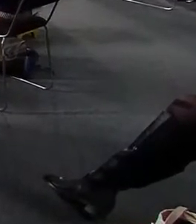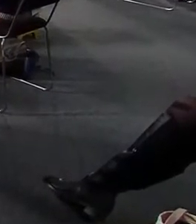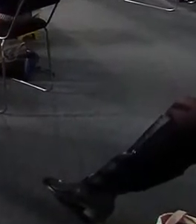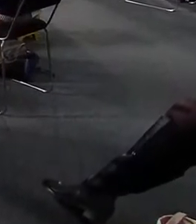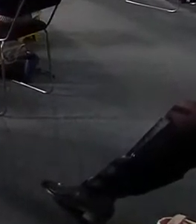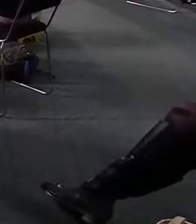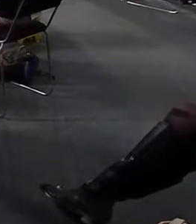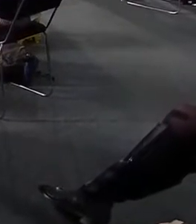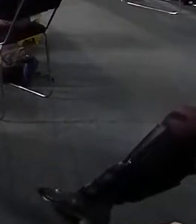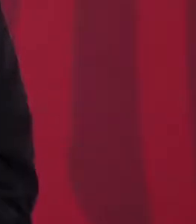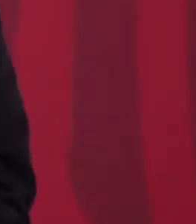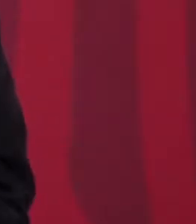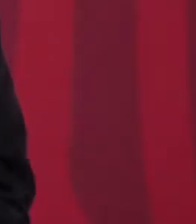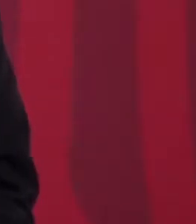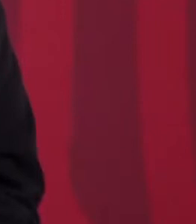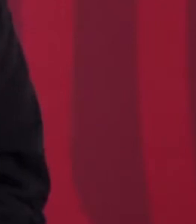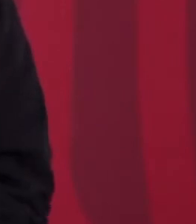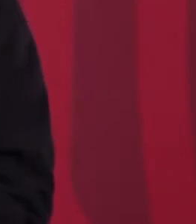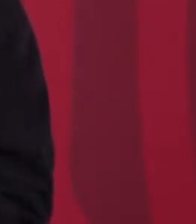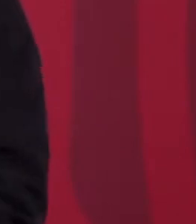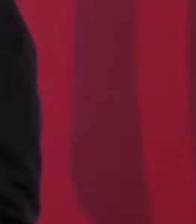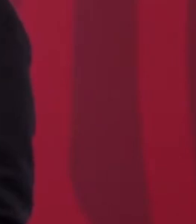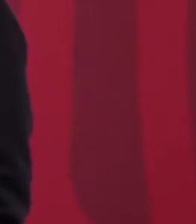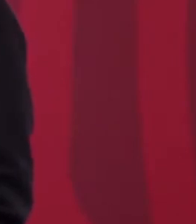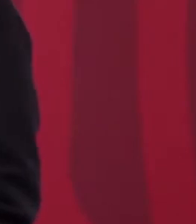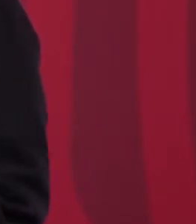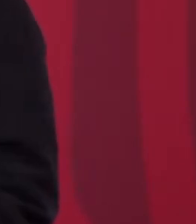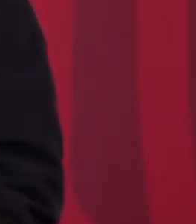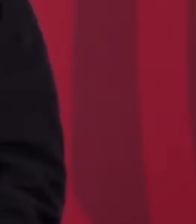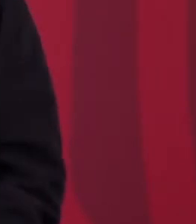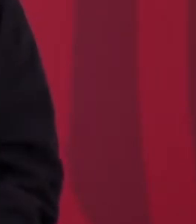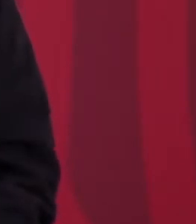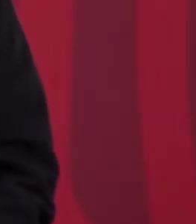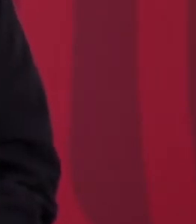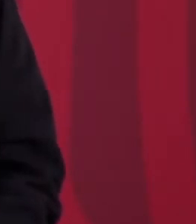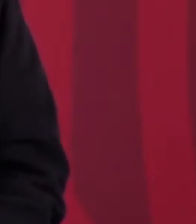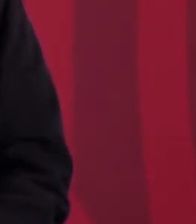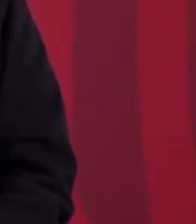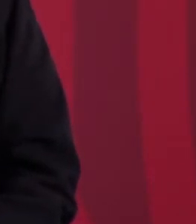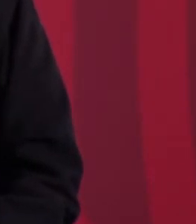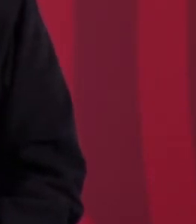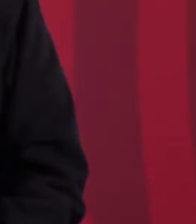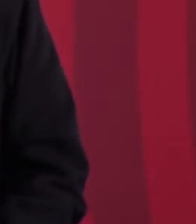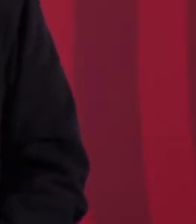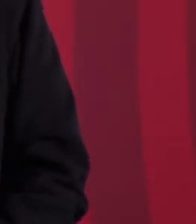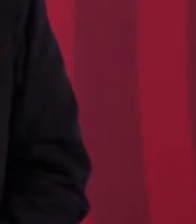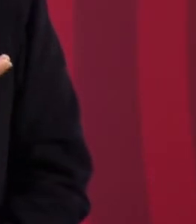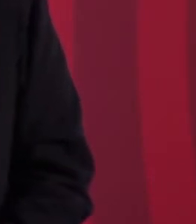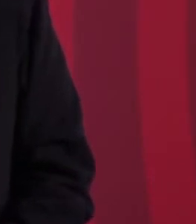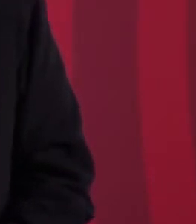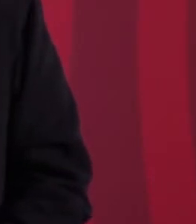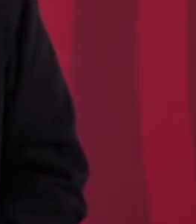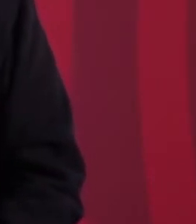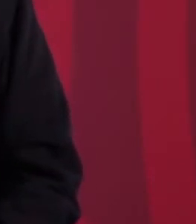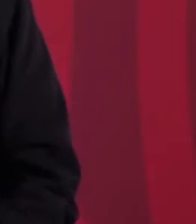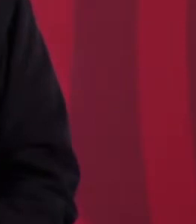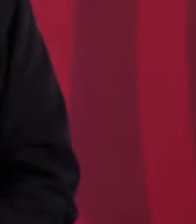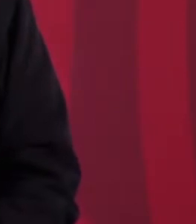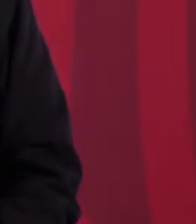se quede ningún médico sin trabajo, ninguna enfermera, porque los